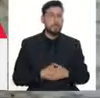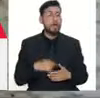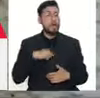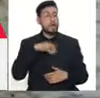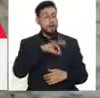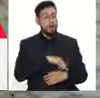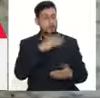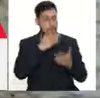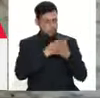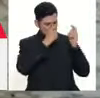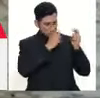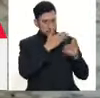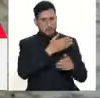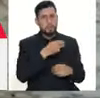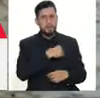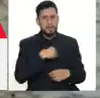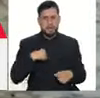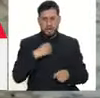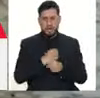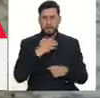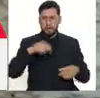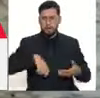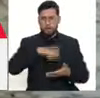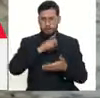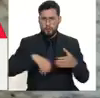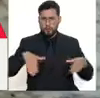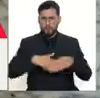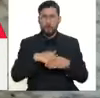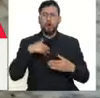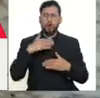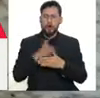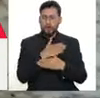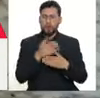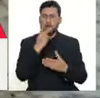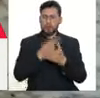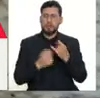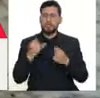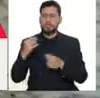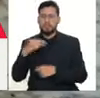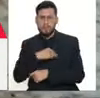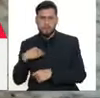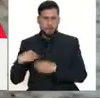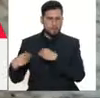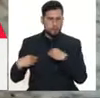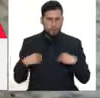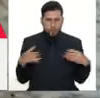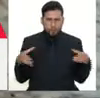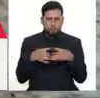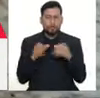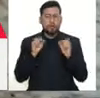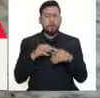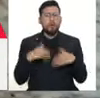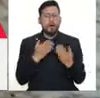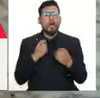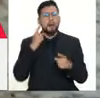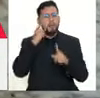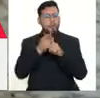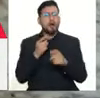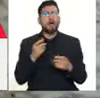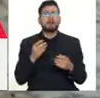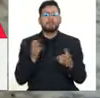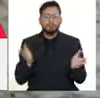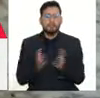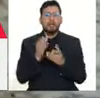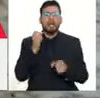Aprovecho para felicitar a los ministros de Trabajo por la suscripción del Convenio de Cooperación Interinstitucional, cuyo objetivo es la promoción del empleo